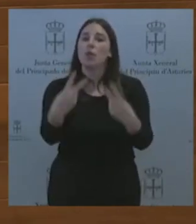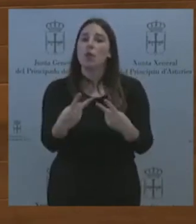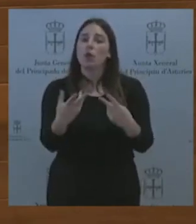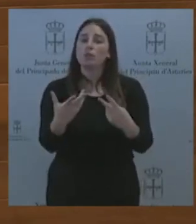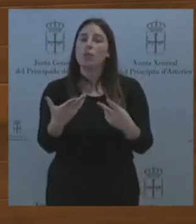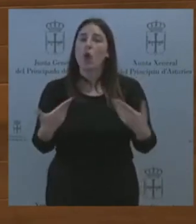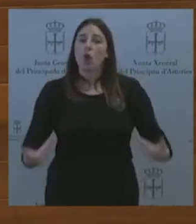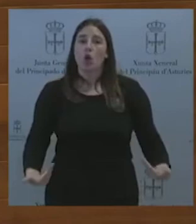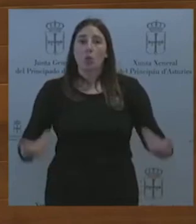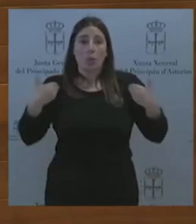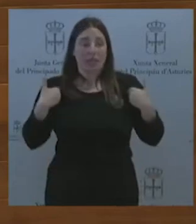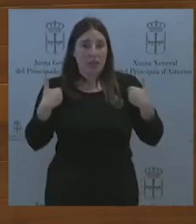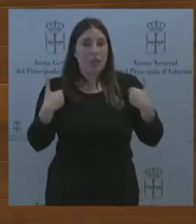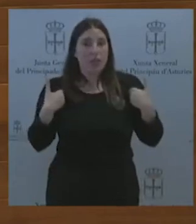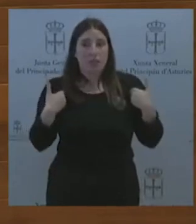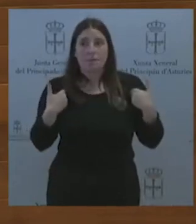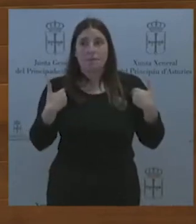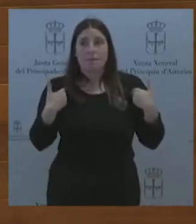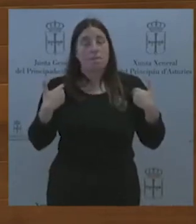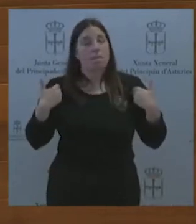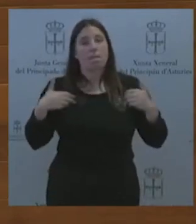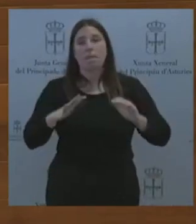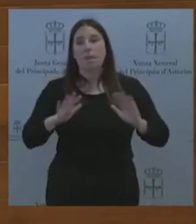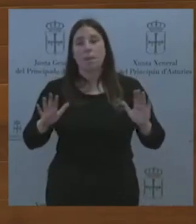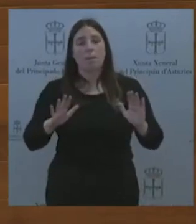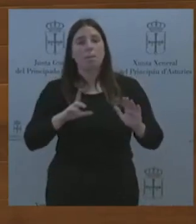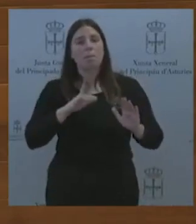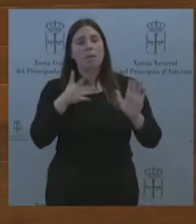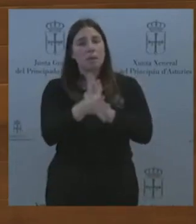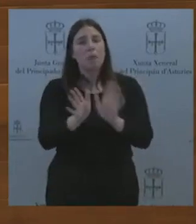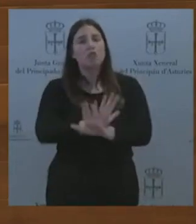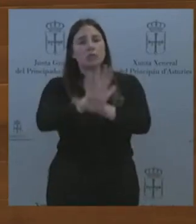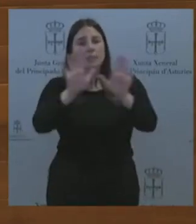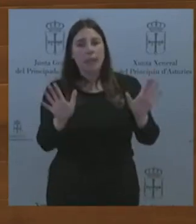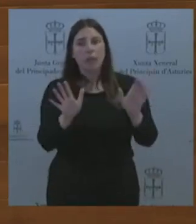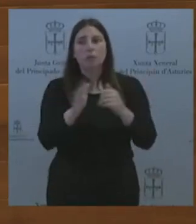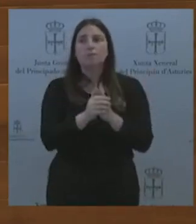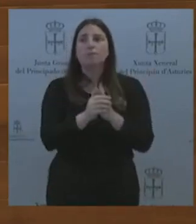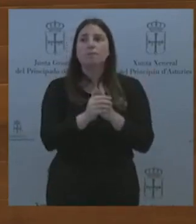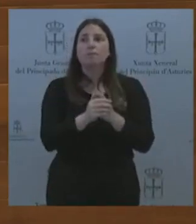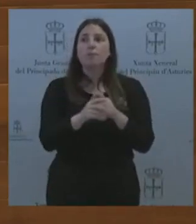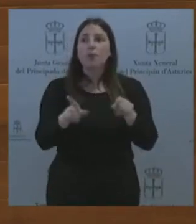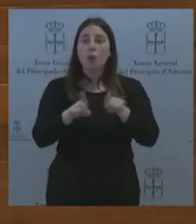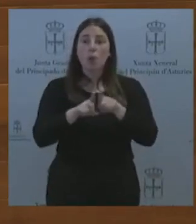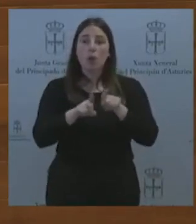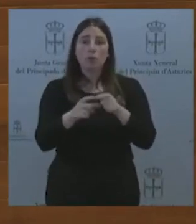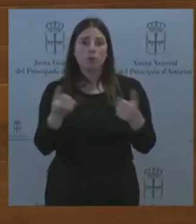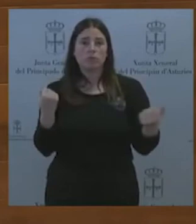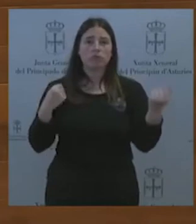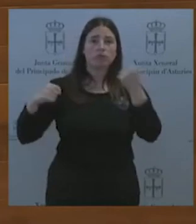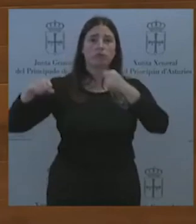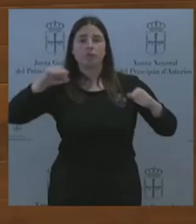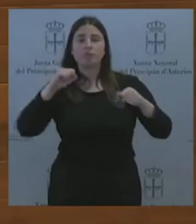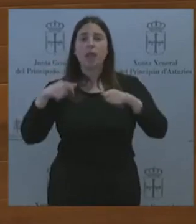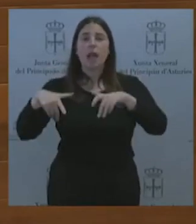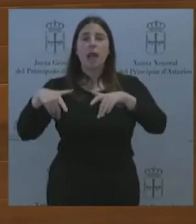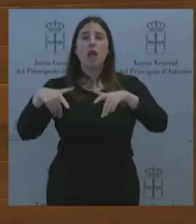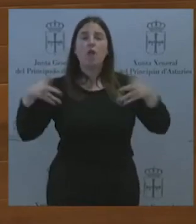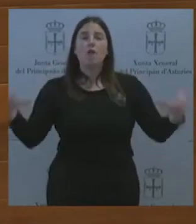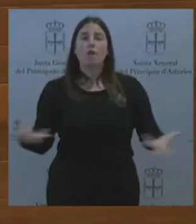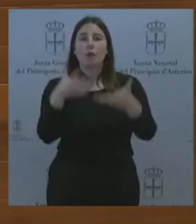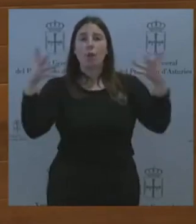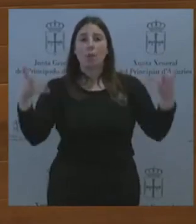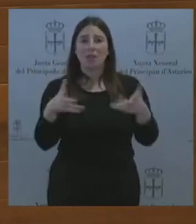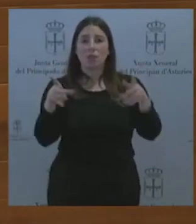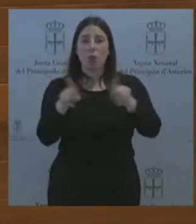señorías, claro. A cambio de una exaltación del arraigo a un territorio y del fomento de un nacionalismo destructor, la España de las